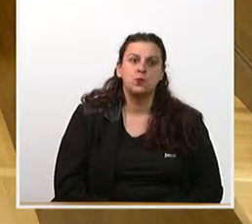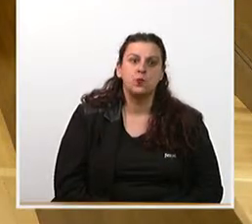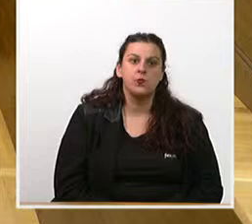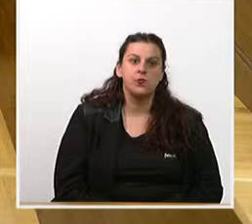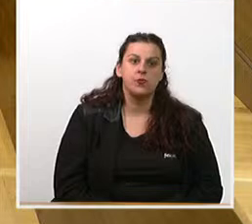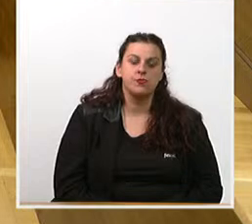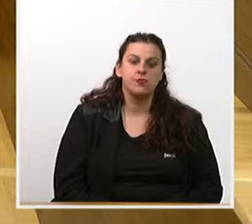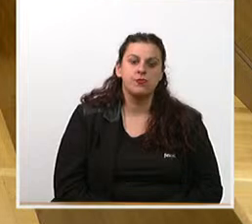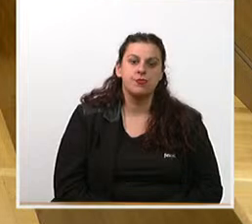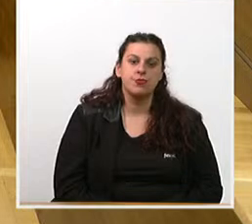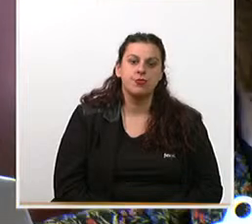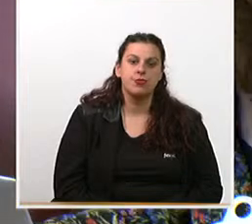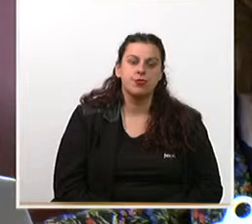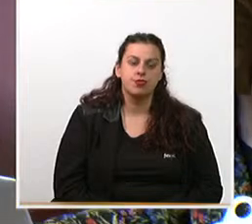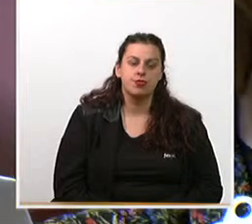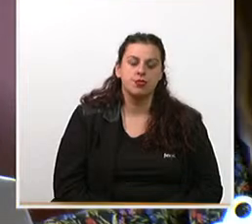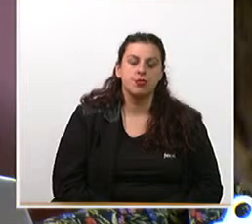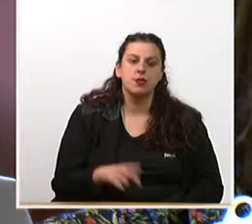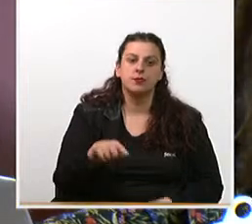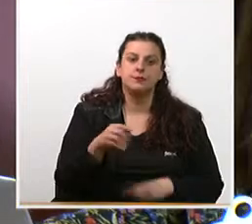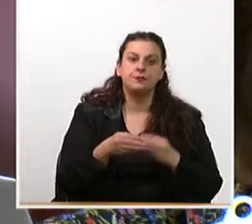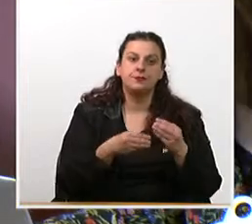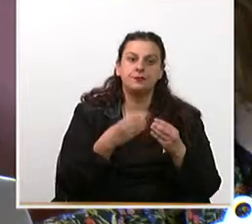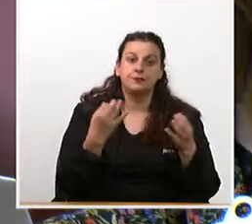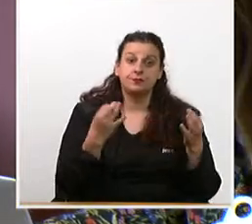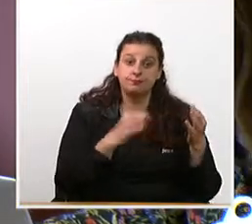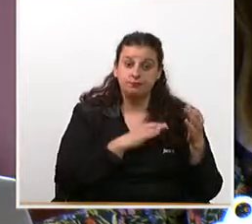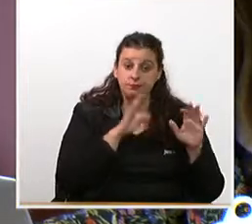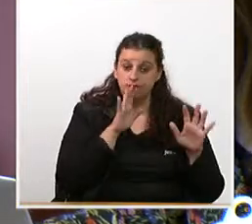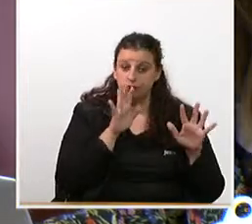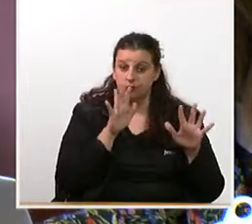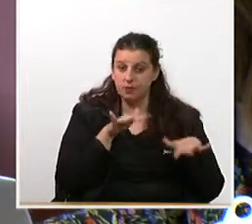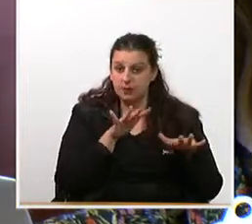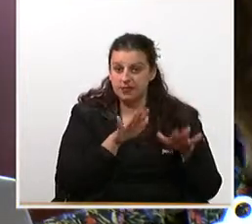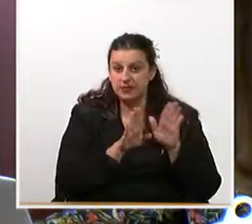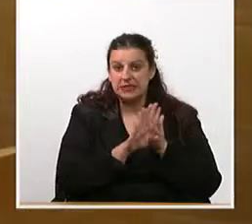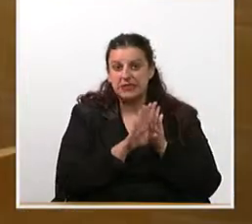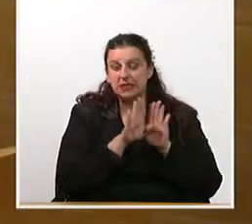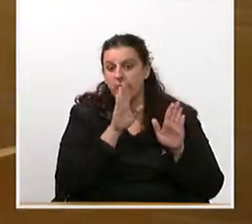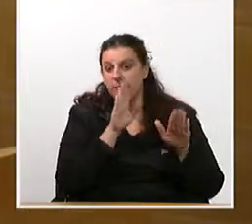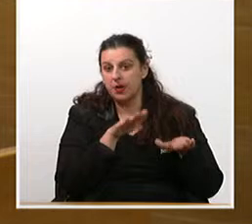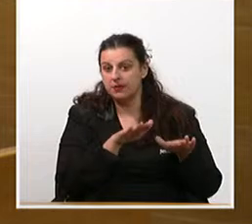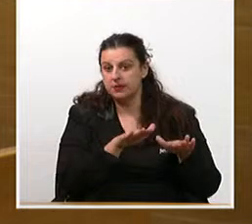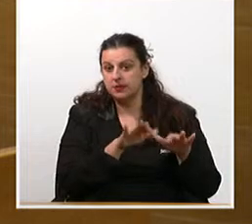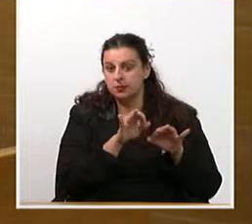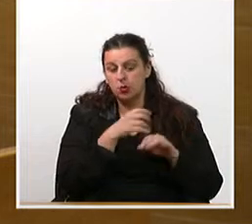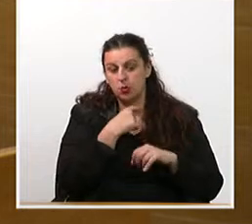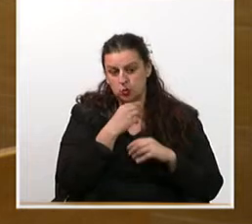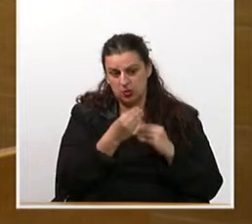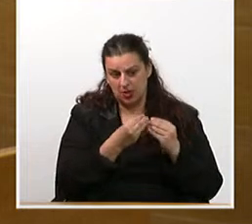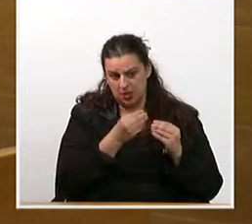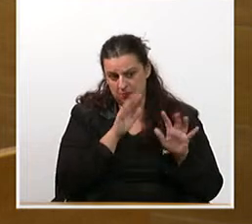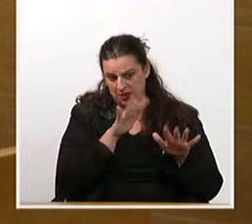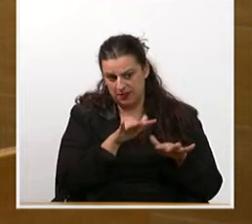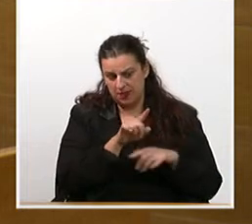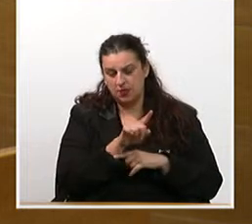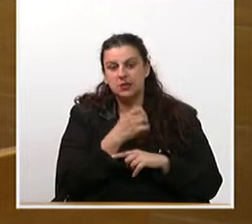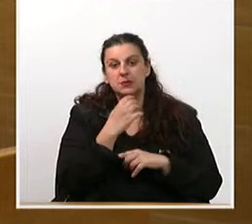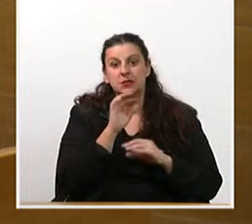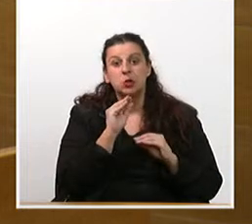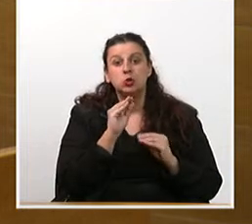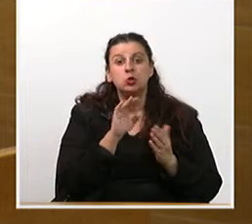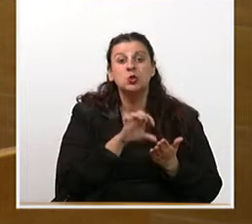vergüenza lo que tienen que hacer es ustedes manifestarse seguir manifestándose que les gusta hacerlo pero háganlo en sus propias